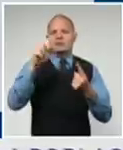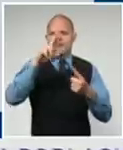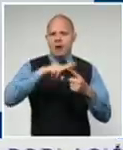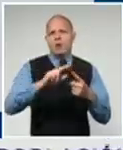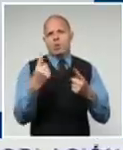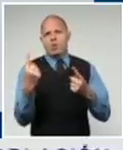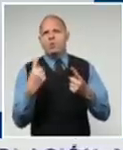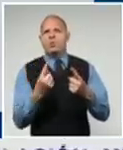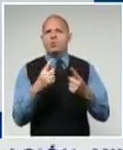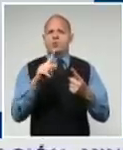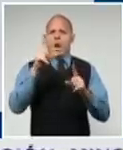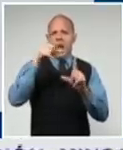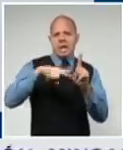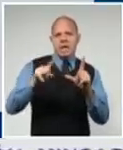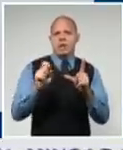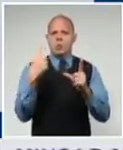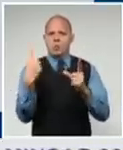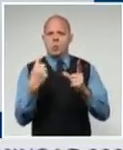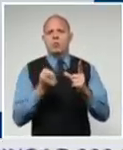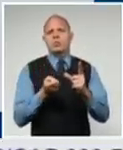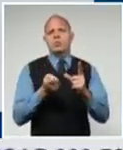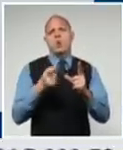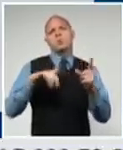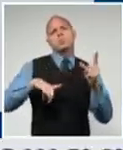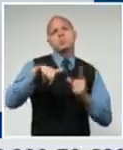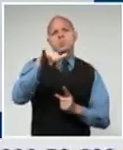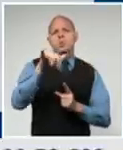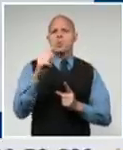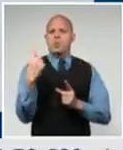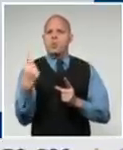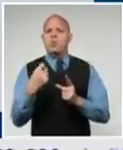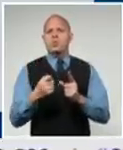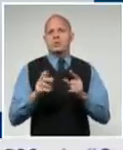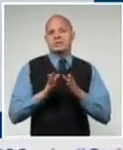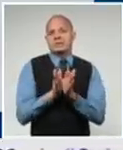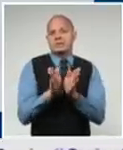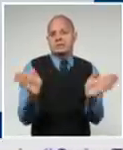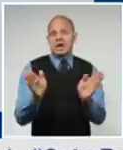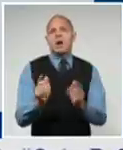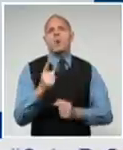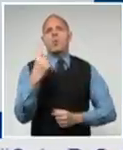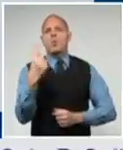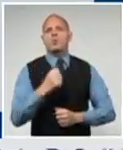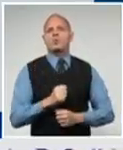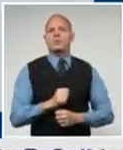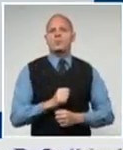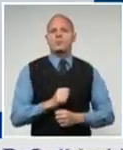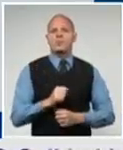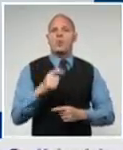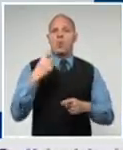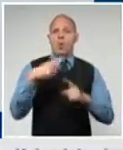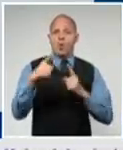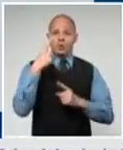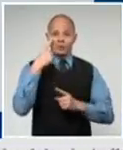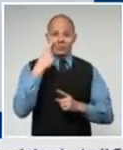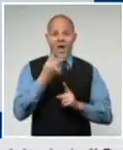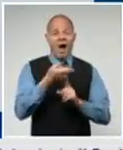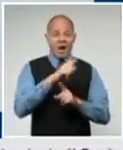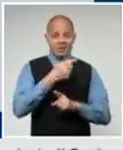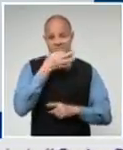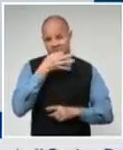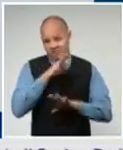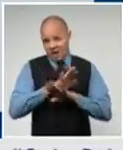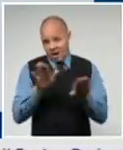Habana del Este 1, de Boyeros 1, de San Miguel del Padrón 1, y como había dicho anteriormente,